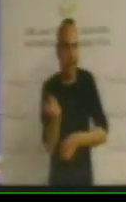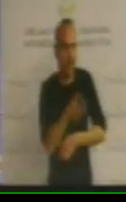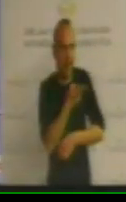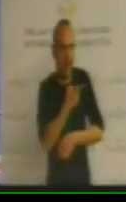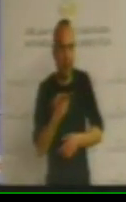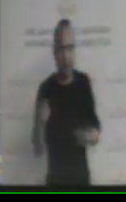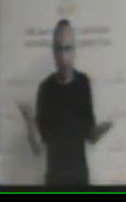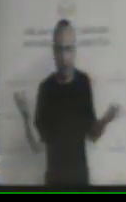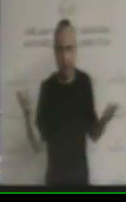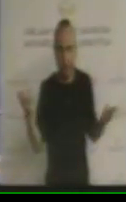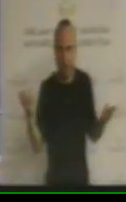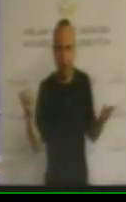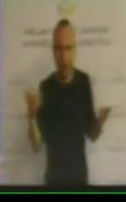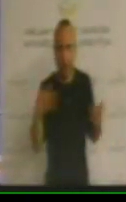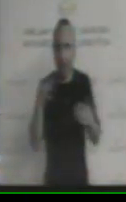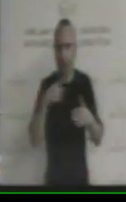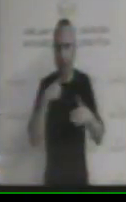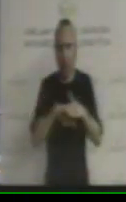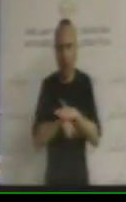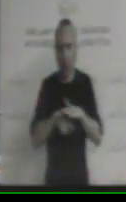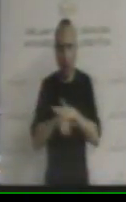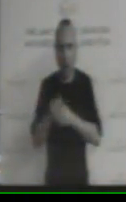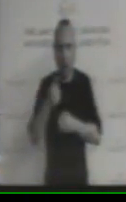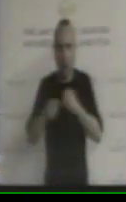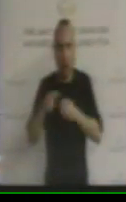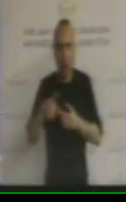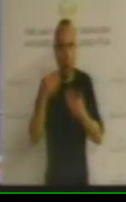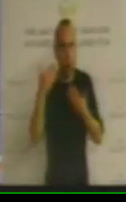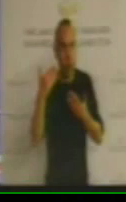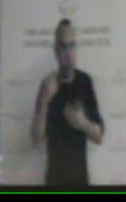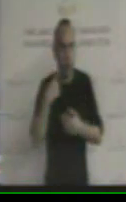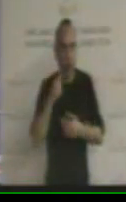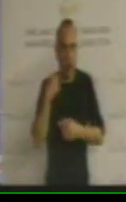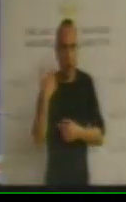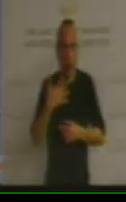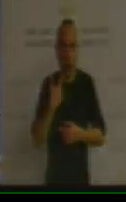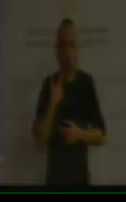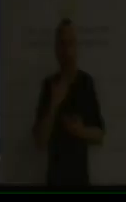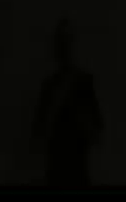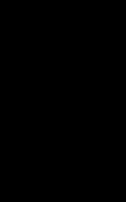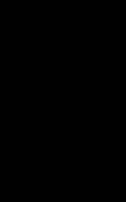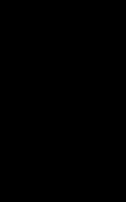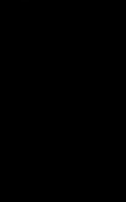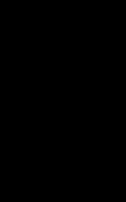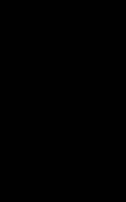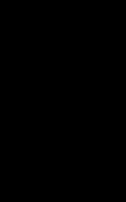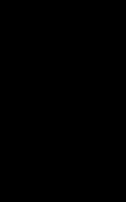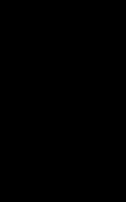del el gestor económico. Agradecería su respuesta. Muchas gracias, señor Laparra.